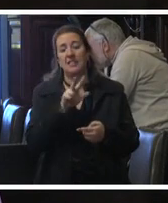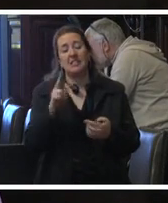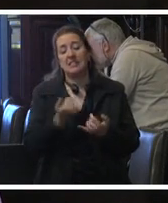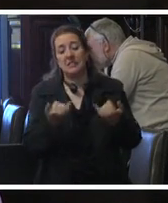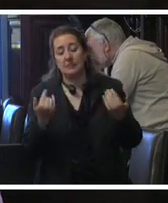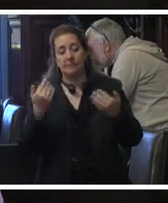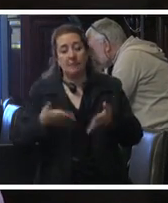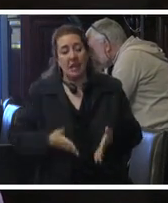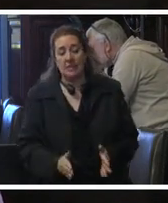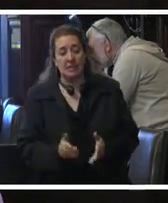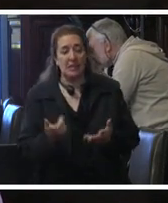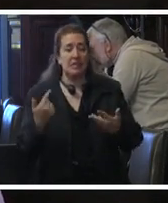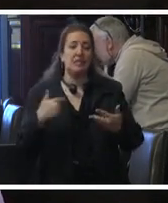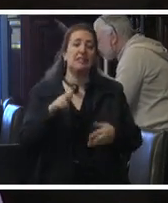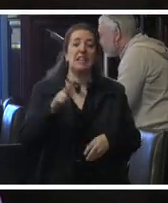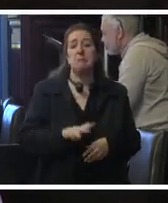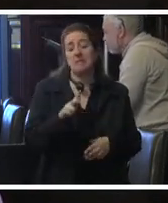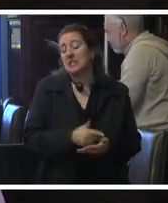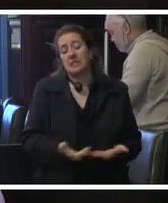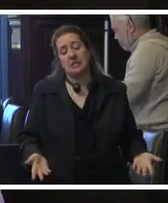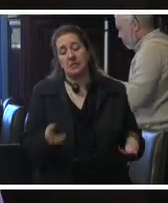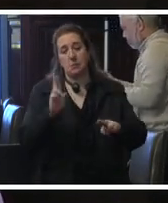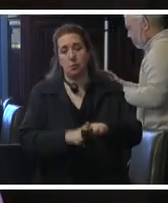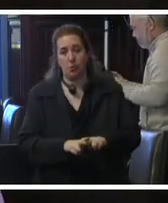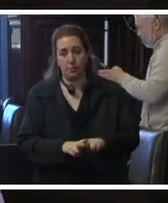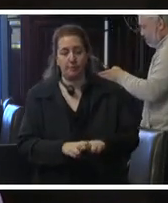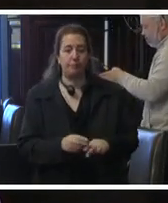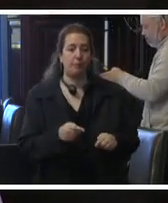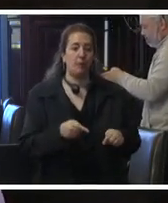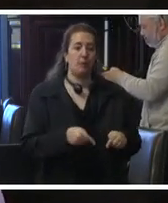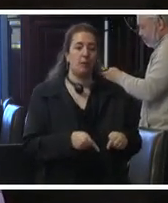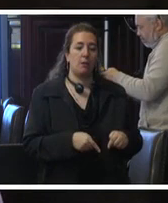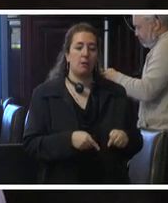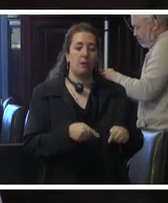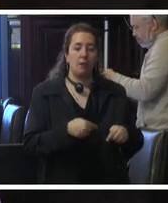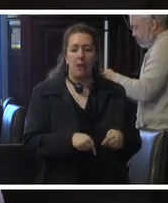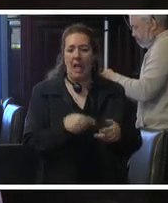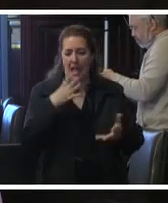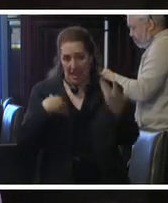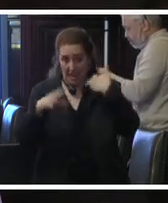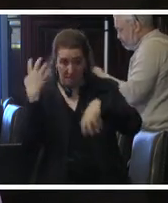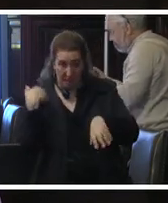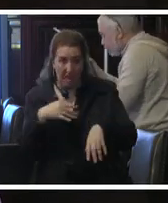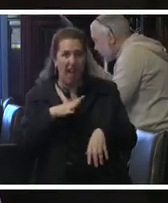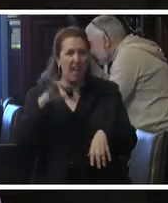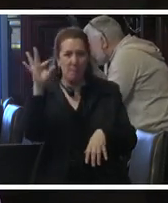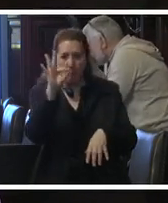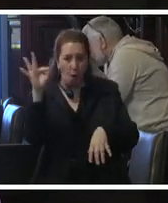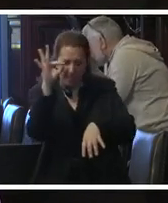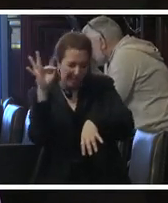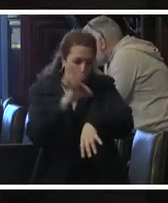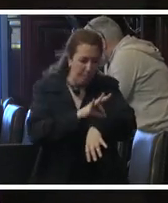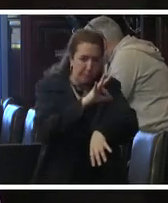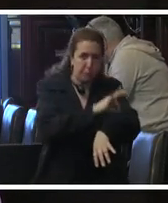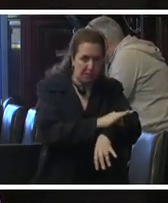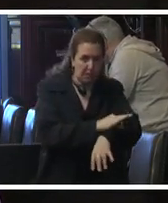falta de salud también. Porque en la selva, ustedes saben, cuando está huyéndose, hay animales, hay mosquitos que les pican. Entonces, por